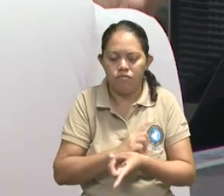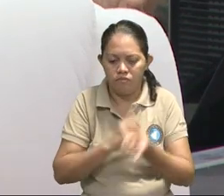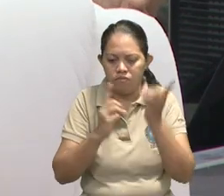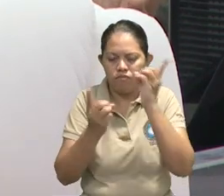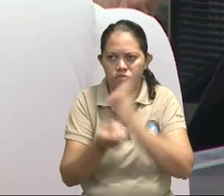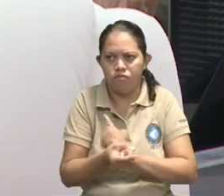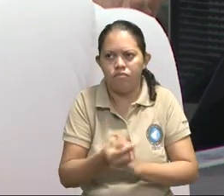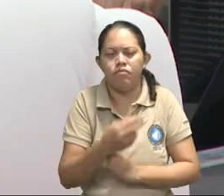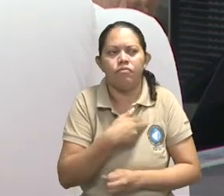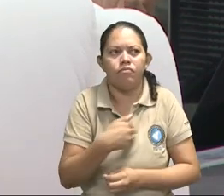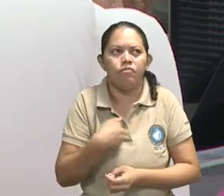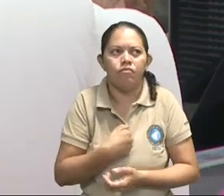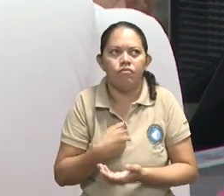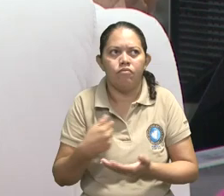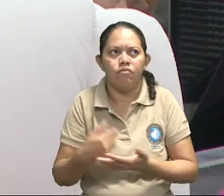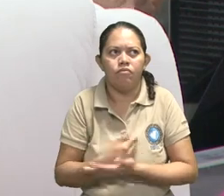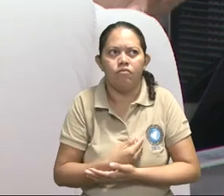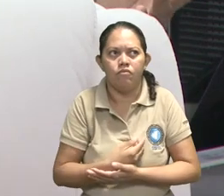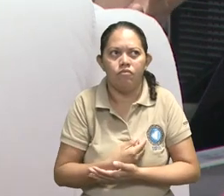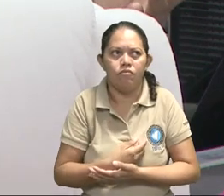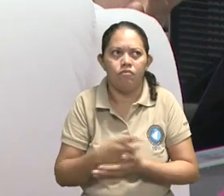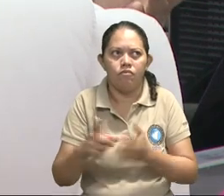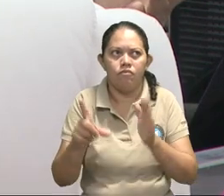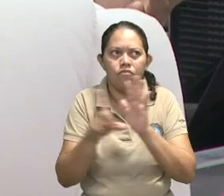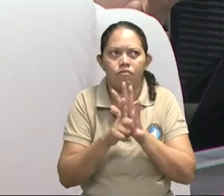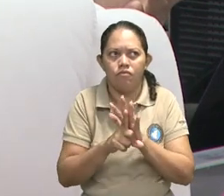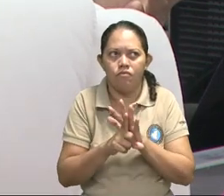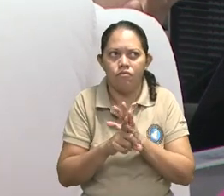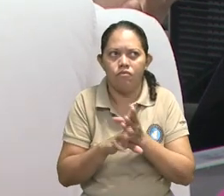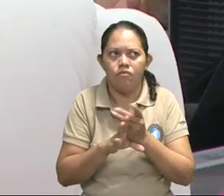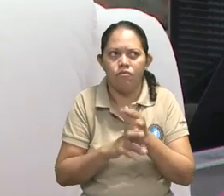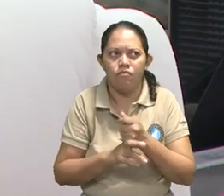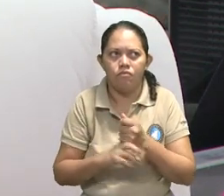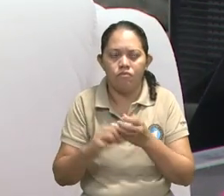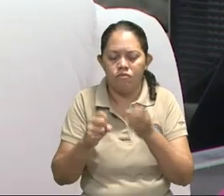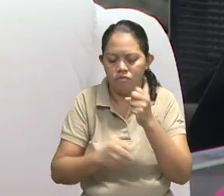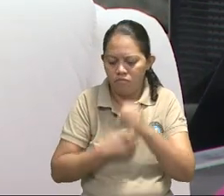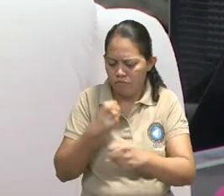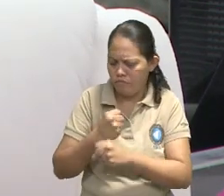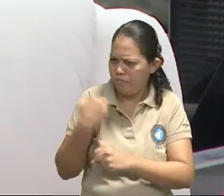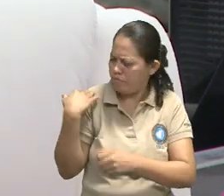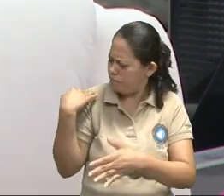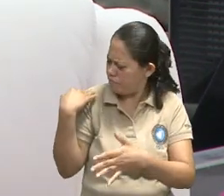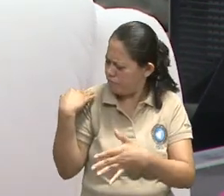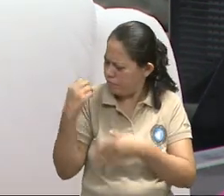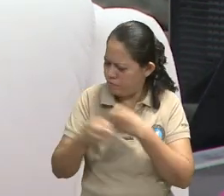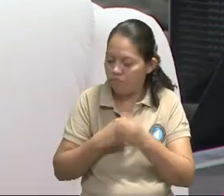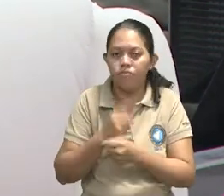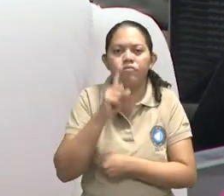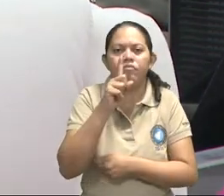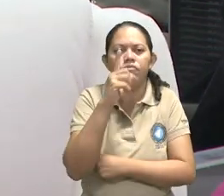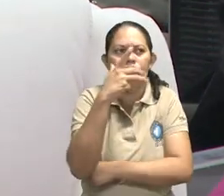modifica un decreto ley del año